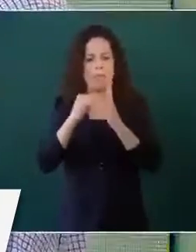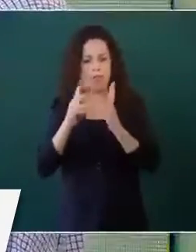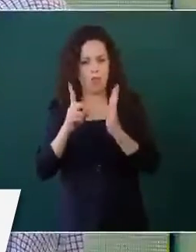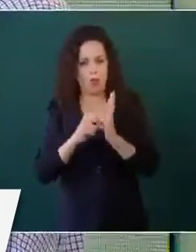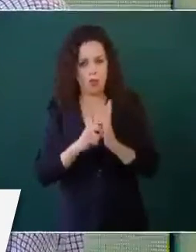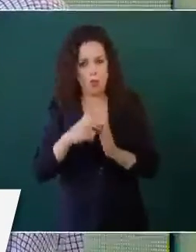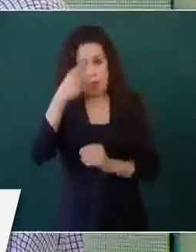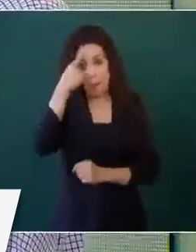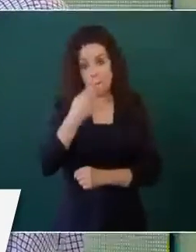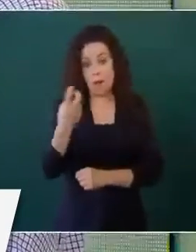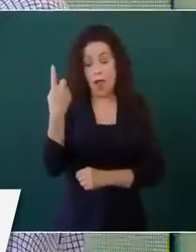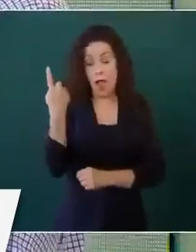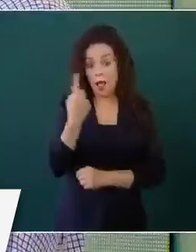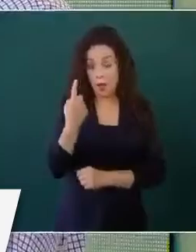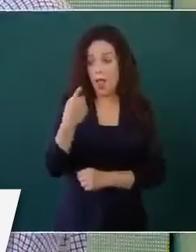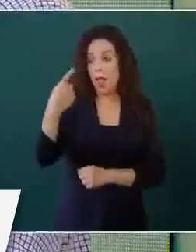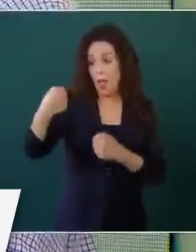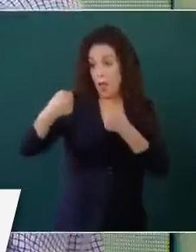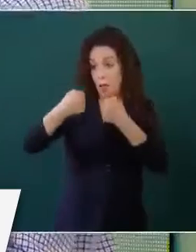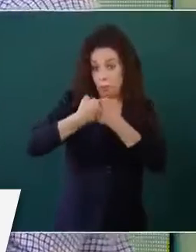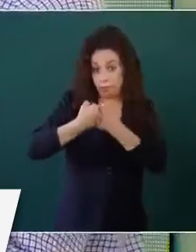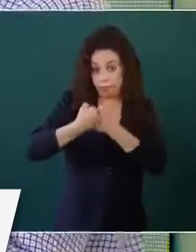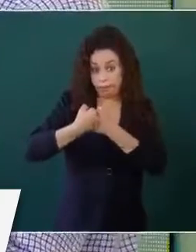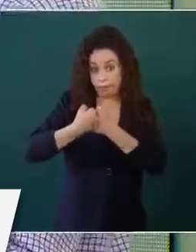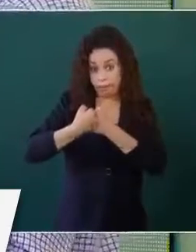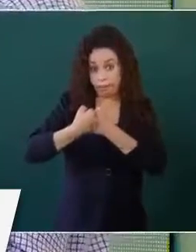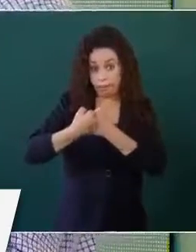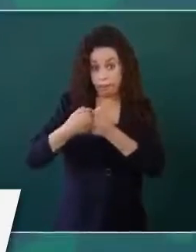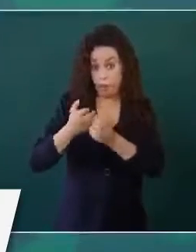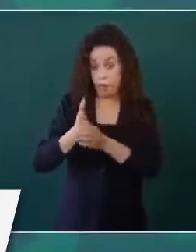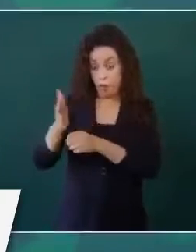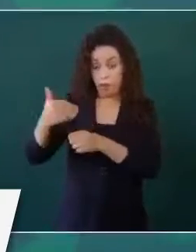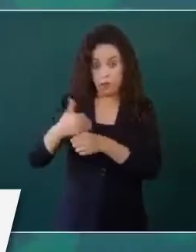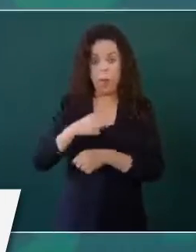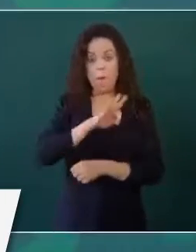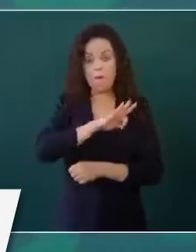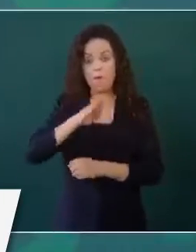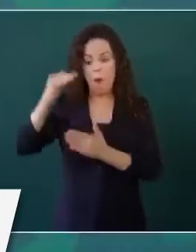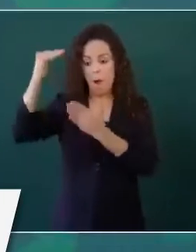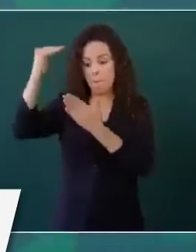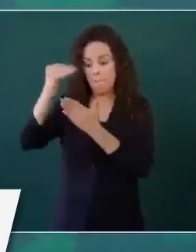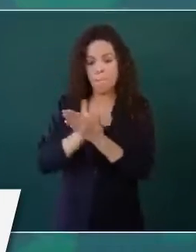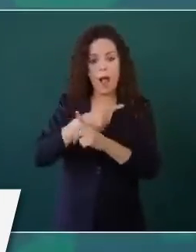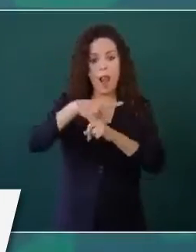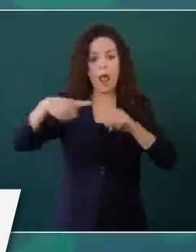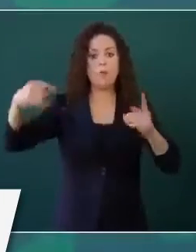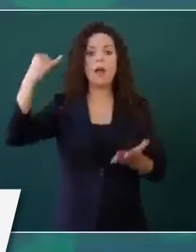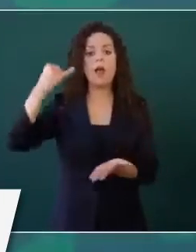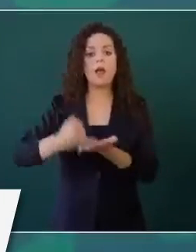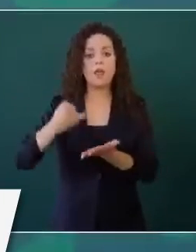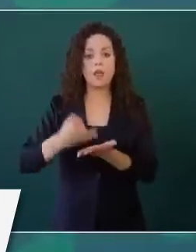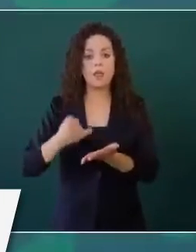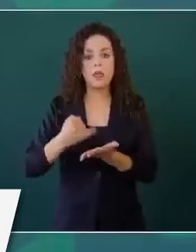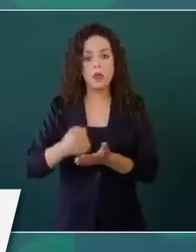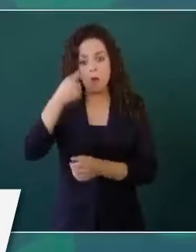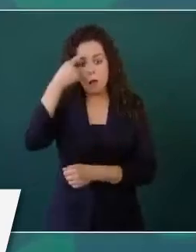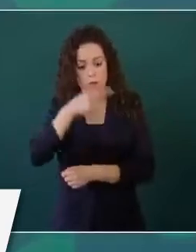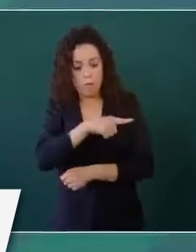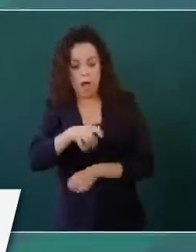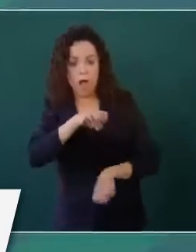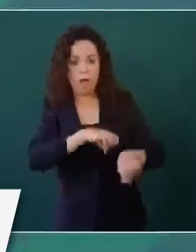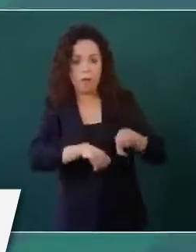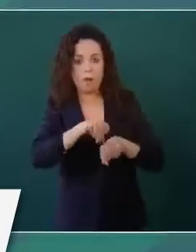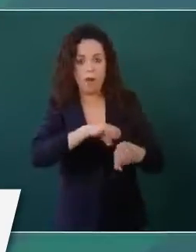franja fronteriza baje el impuesto sobre la renta a la mitad, baje el IVA a la mitad a las empresas.